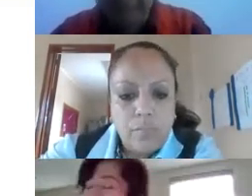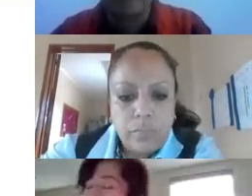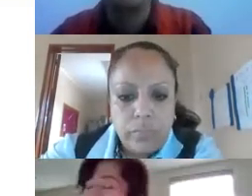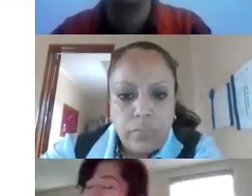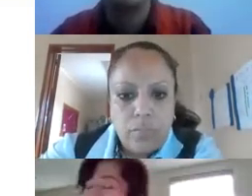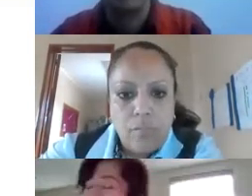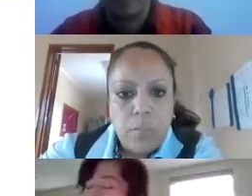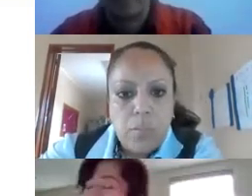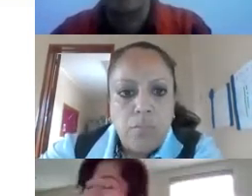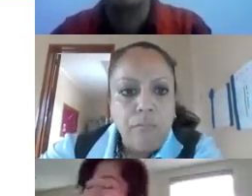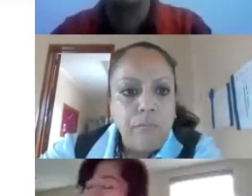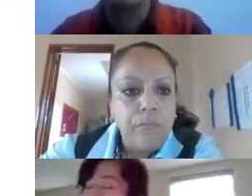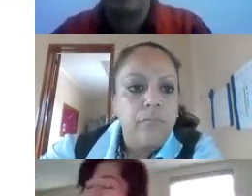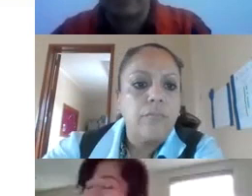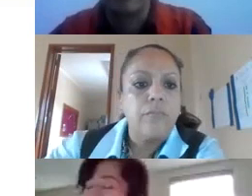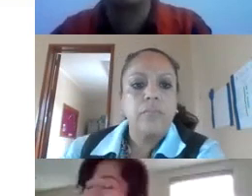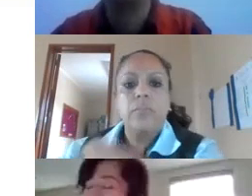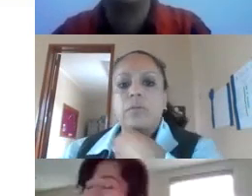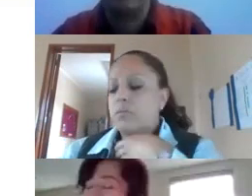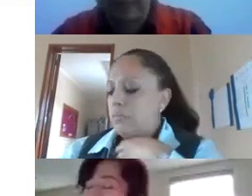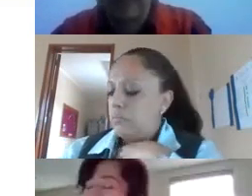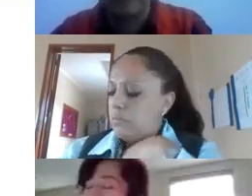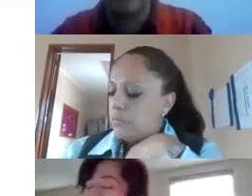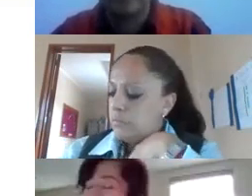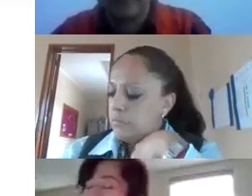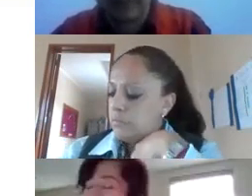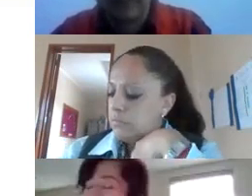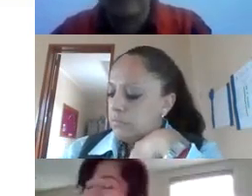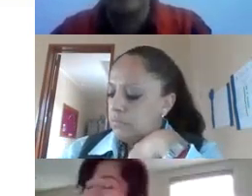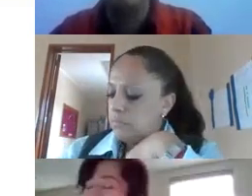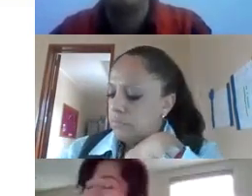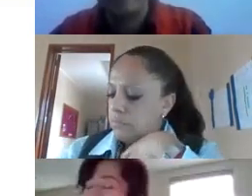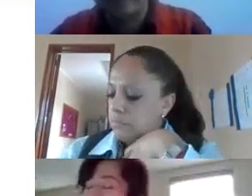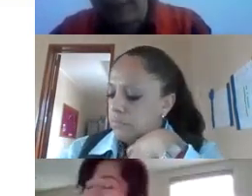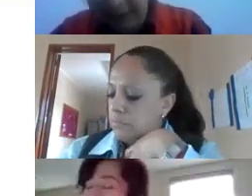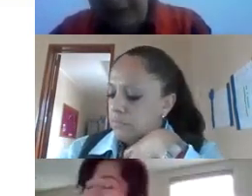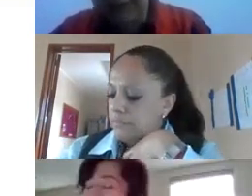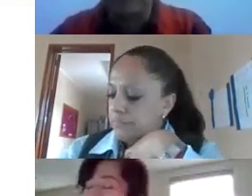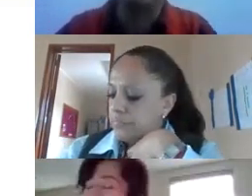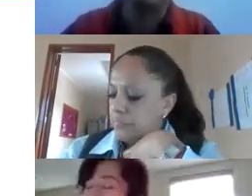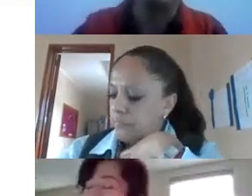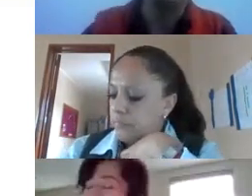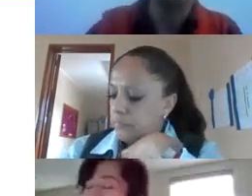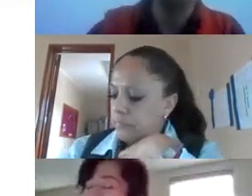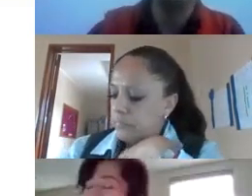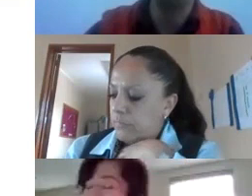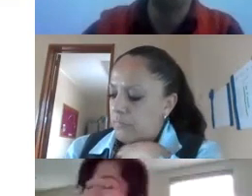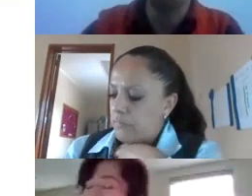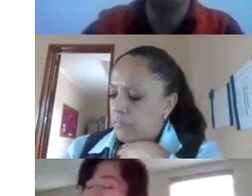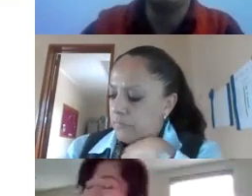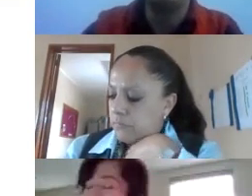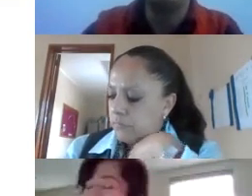primero que hay que atacar es la hemorragia y ya después, como usted nos había comentado, después ya el RCP. Exactamente. Entonces, es